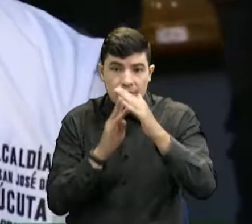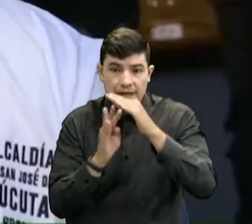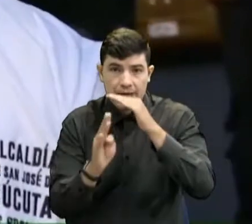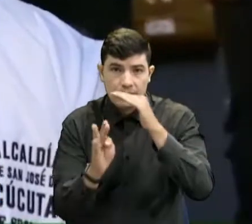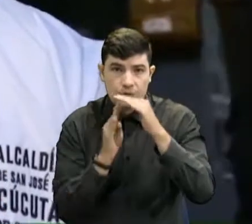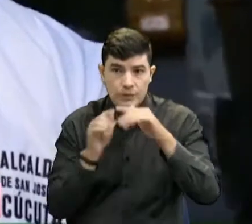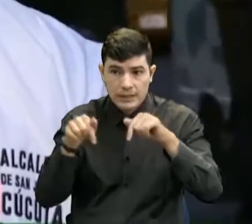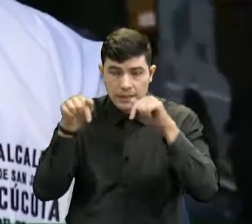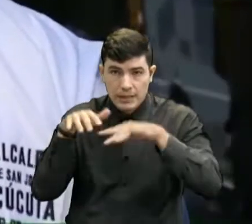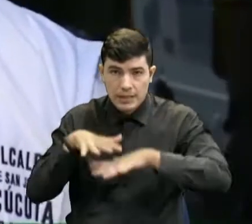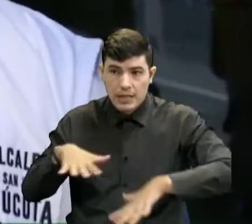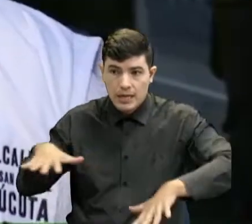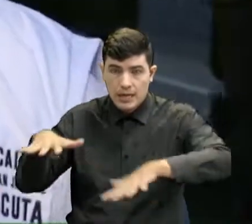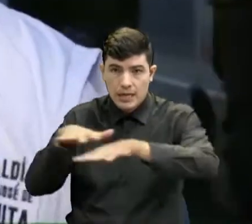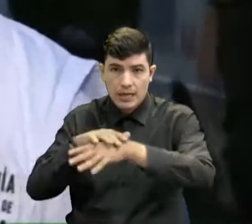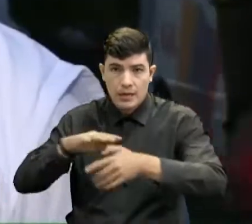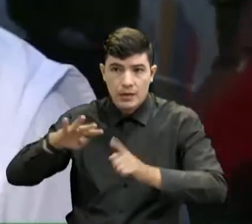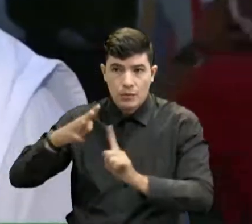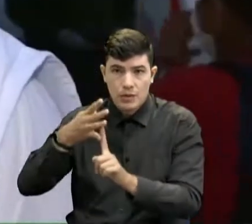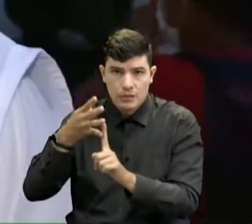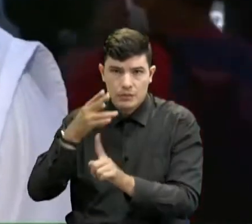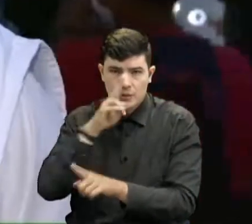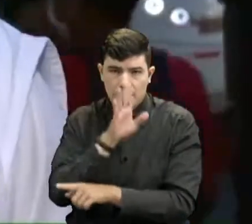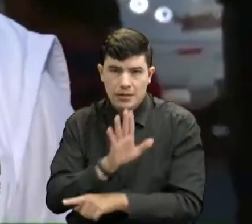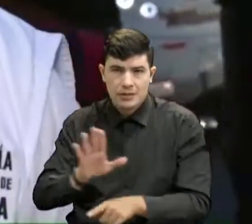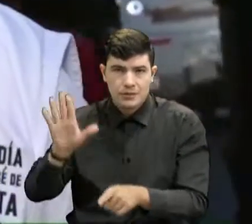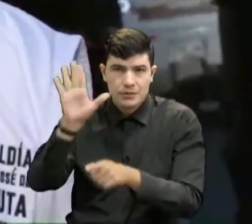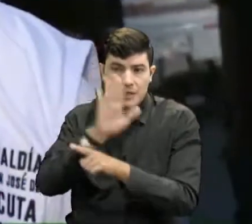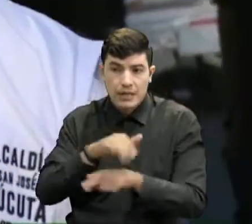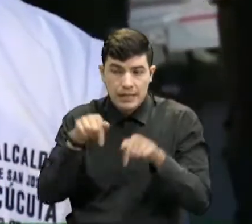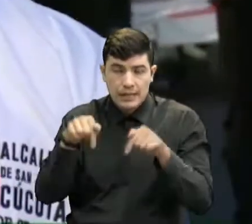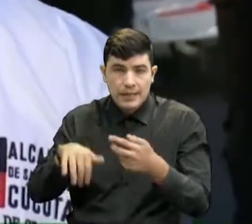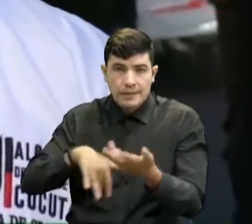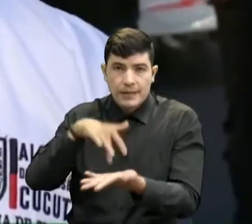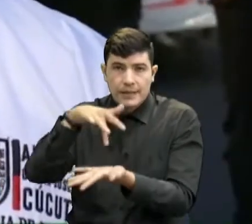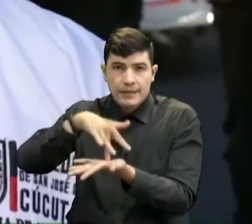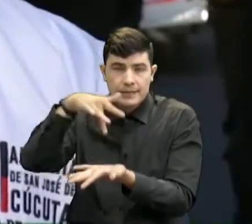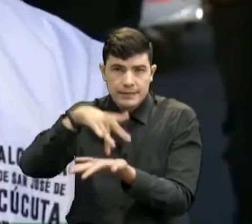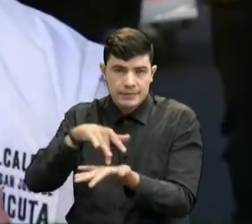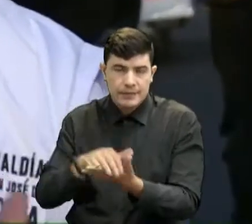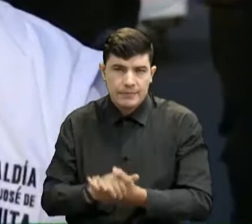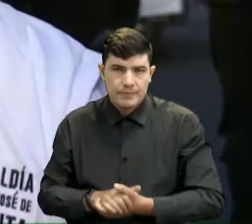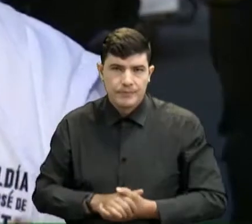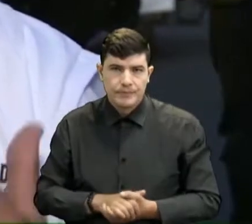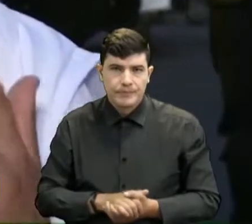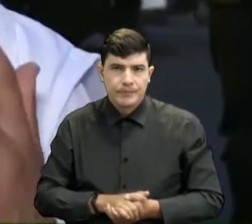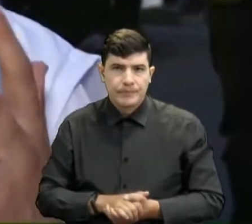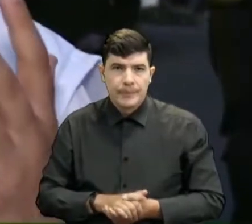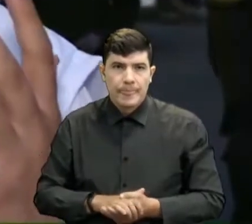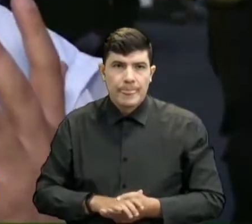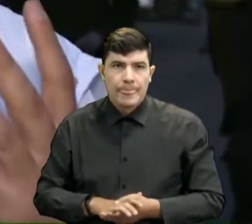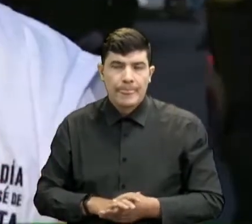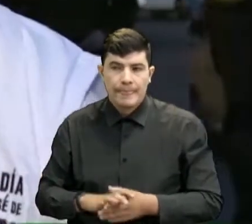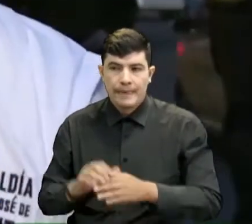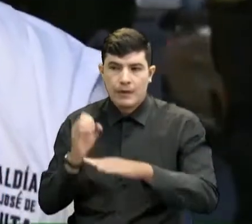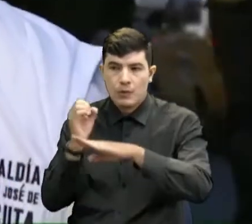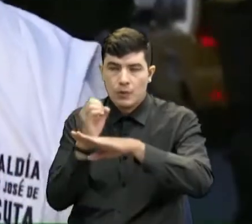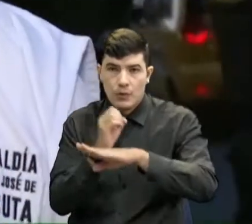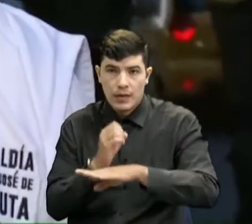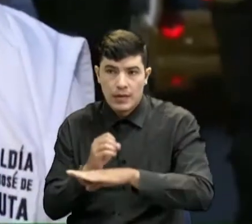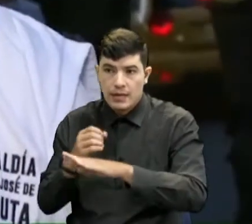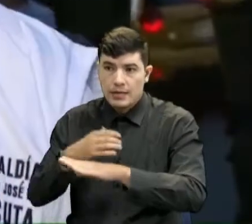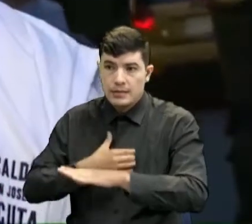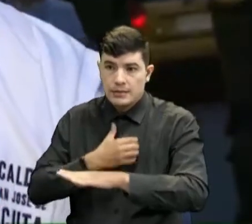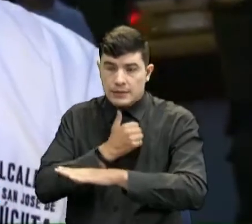cuadrante, cuadrante 4 nacional, donde hicimos presencia. Organizaciones civiles, organizaciones de